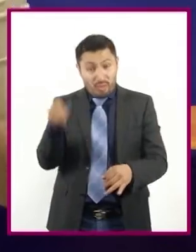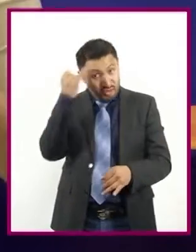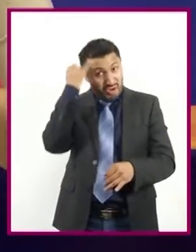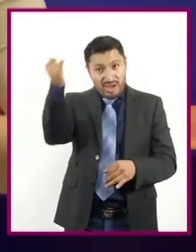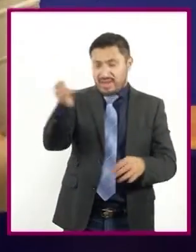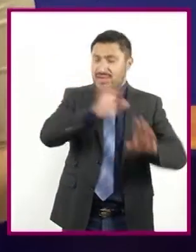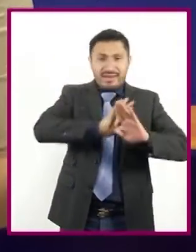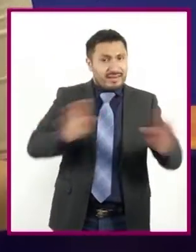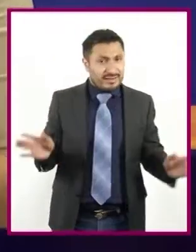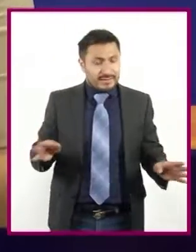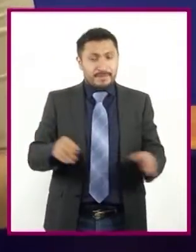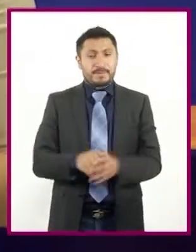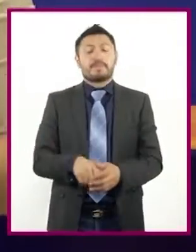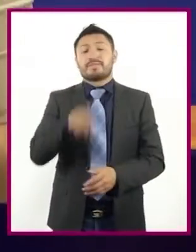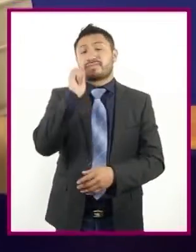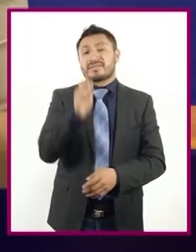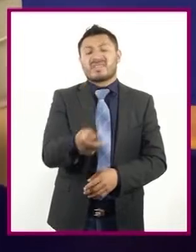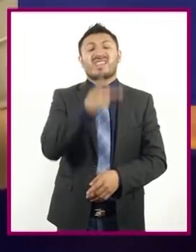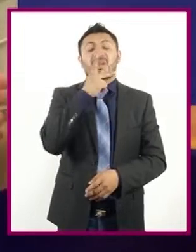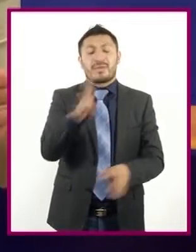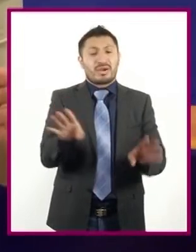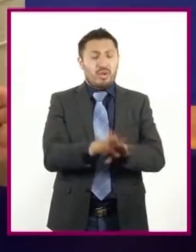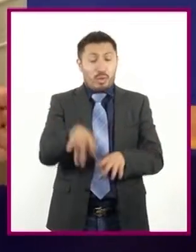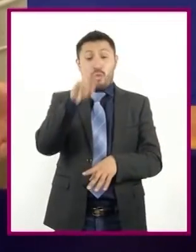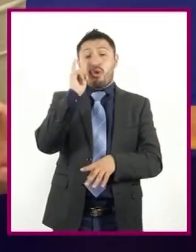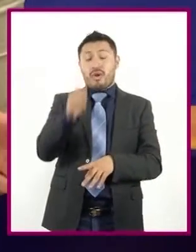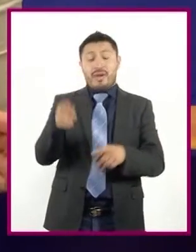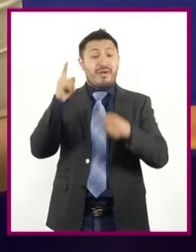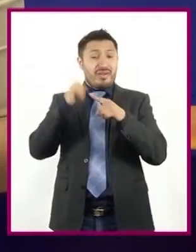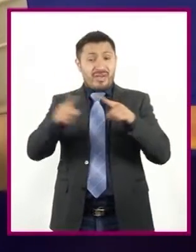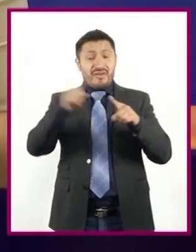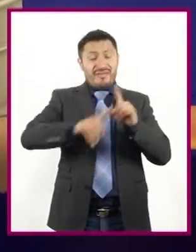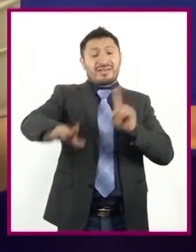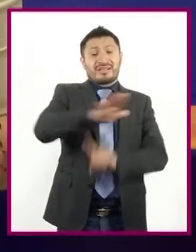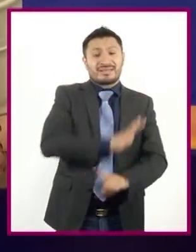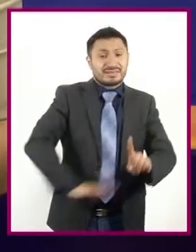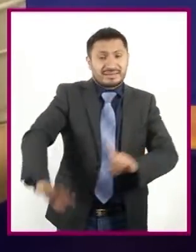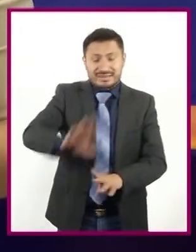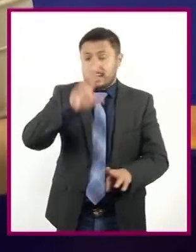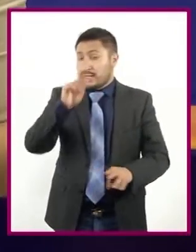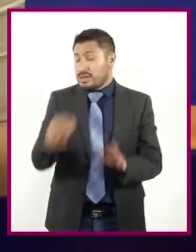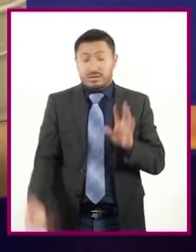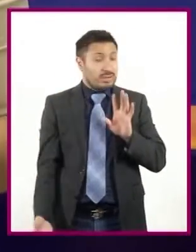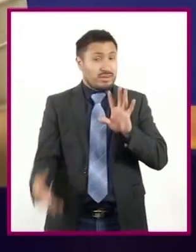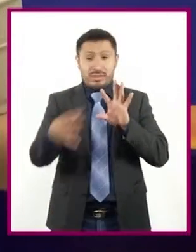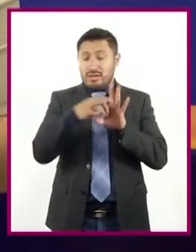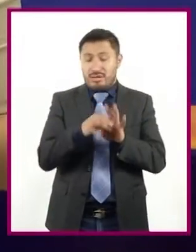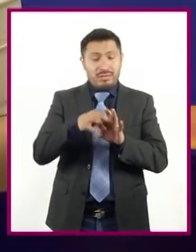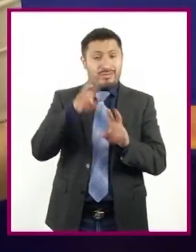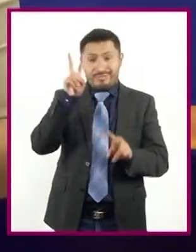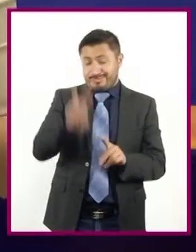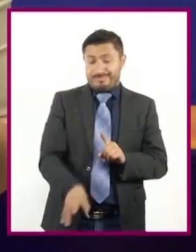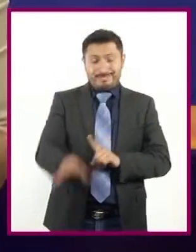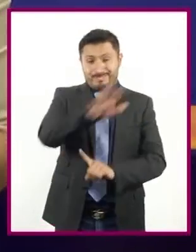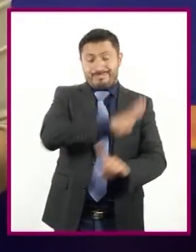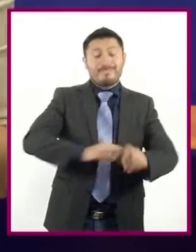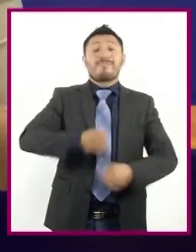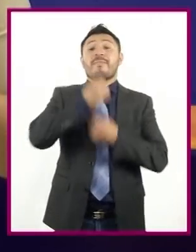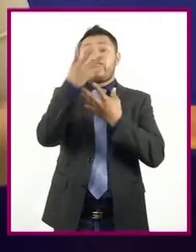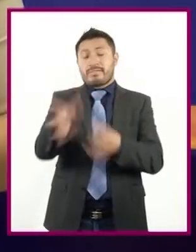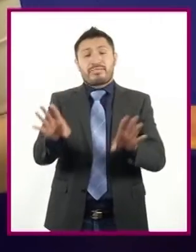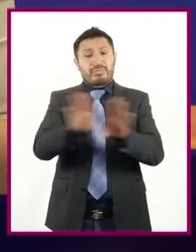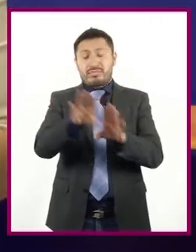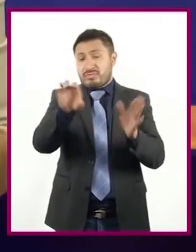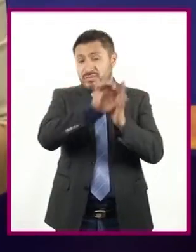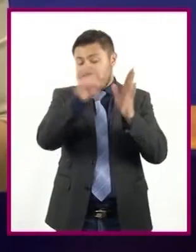Es decir, con palabras que adquieren un significado distinto al contexto, que no coinciden literalmente con lo que expresan, sino que